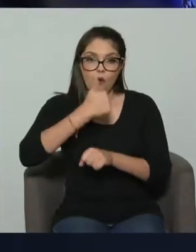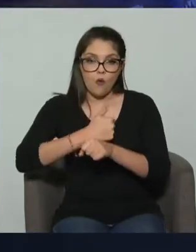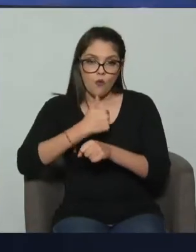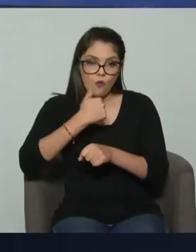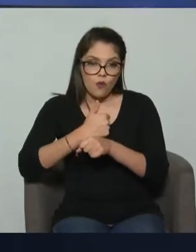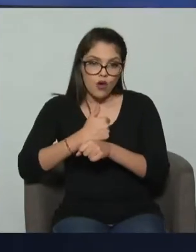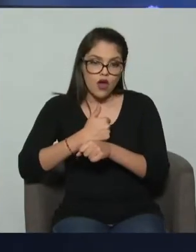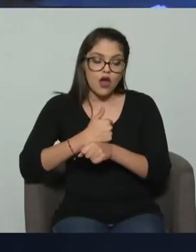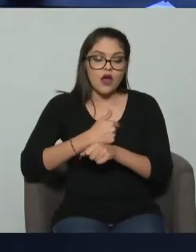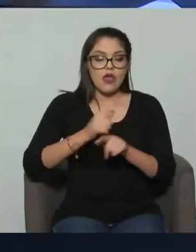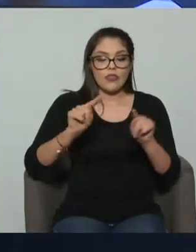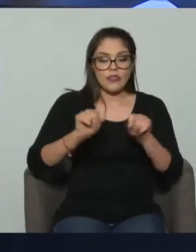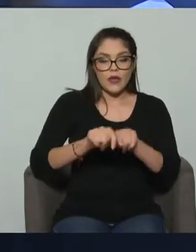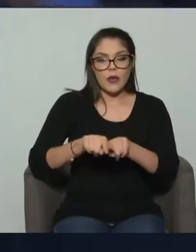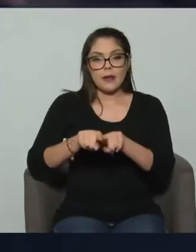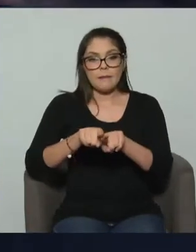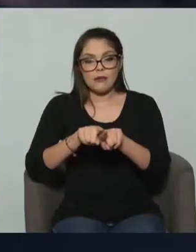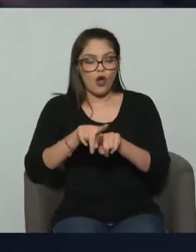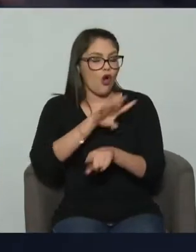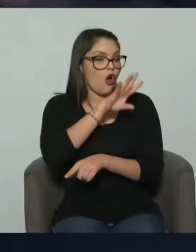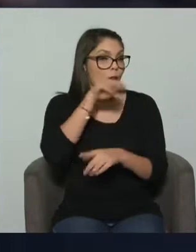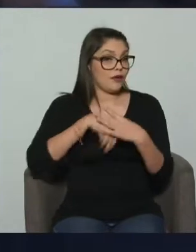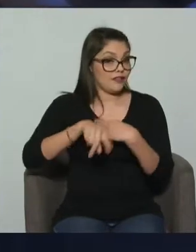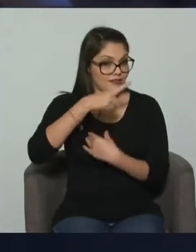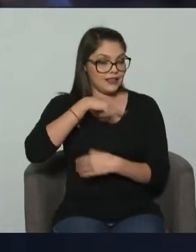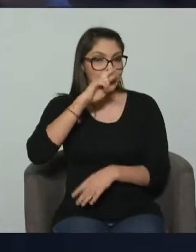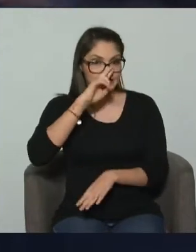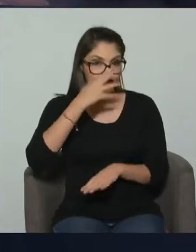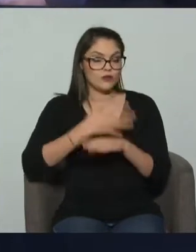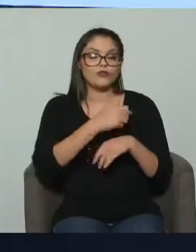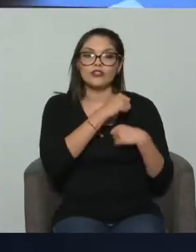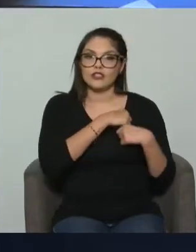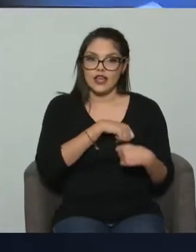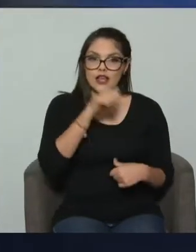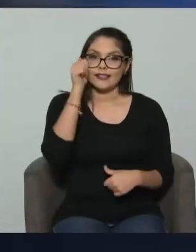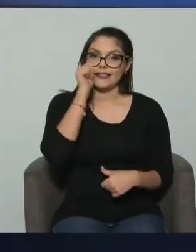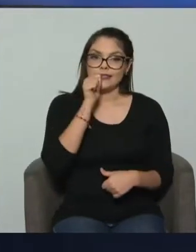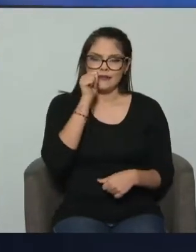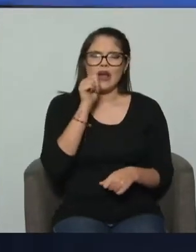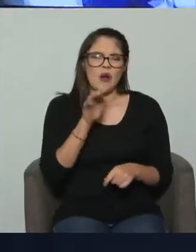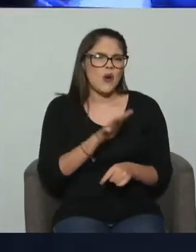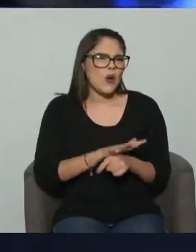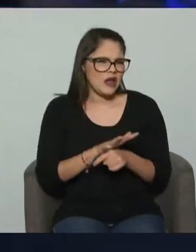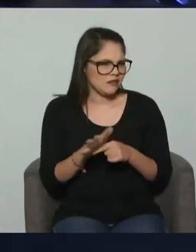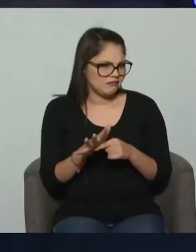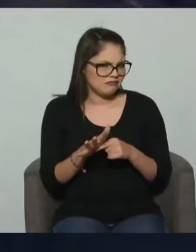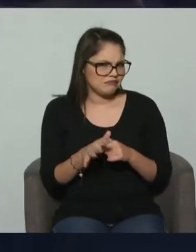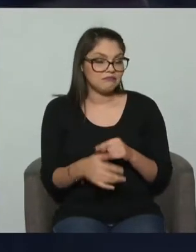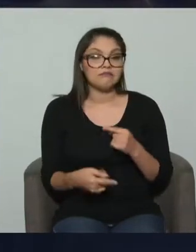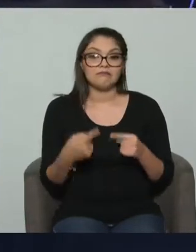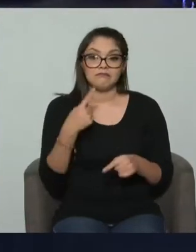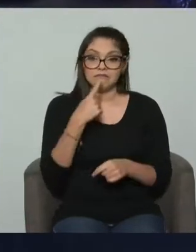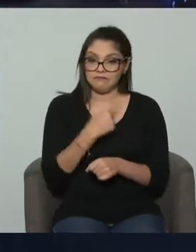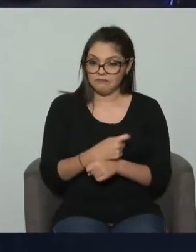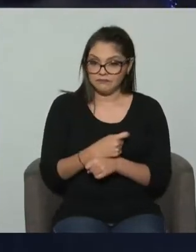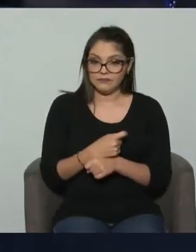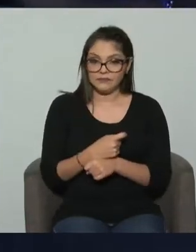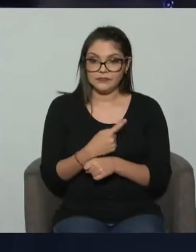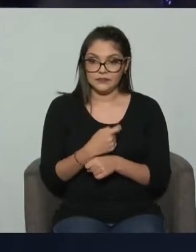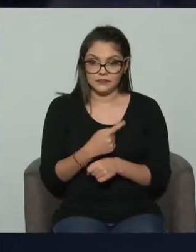corresponsables en un problema que tristemente, Mariana, va a volver a suceder. ¿En dónde?